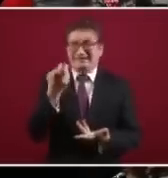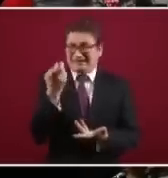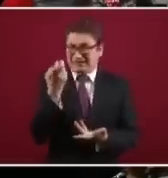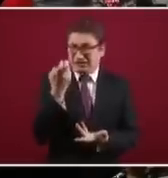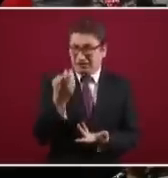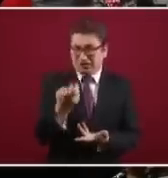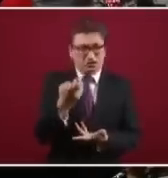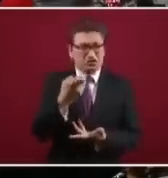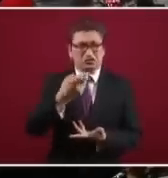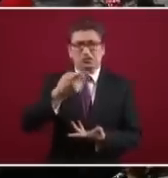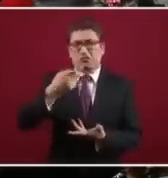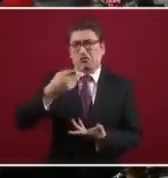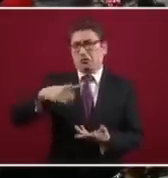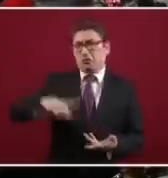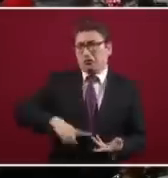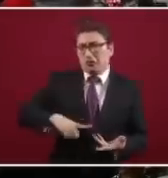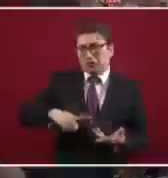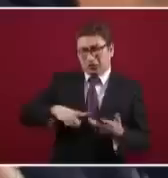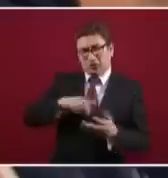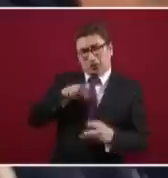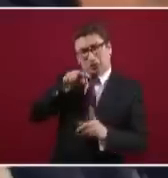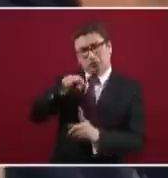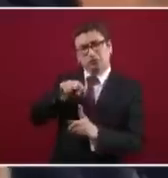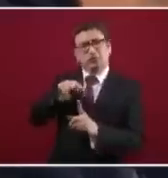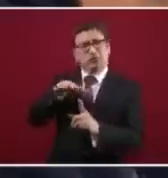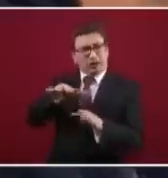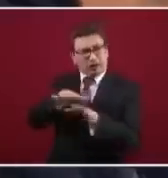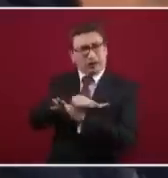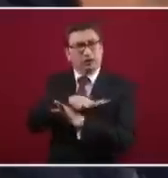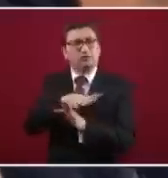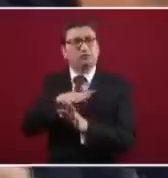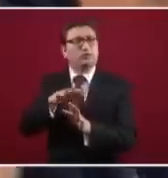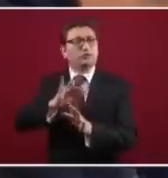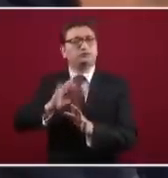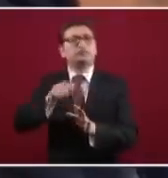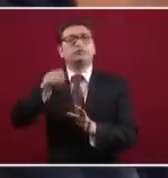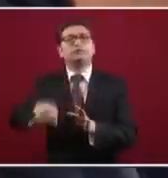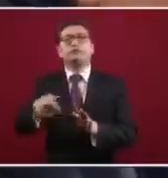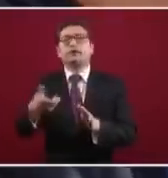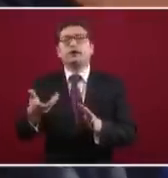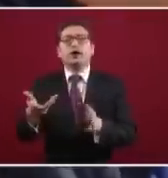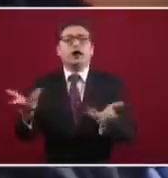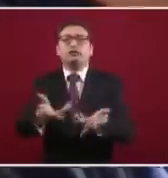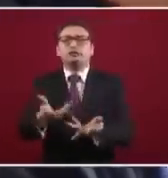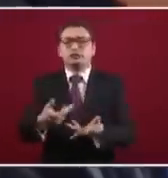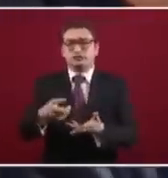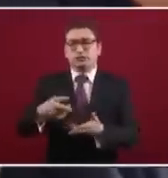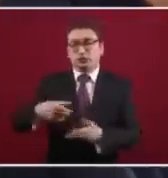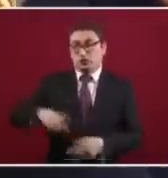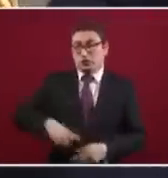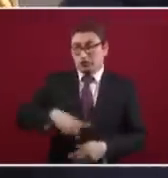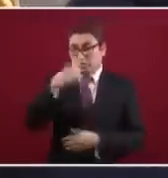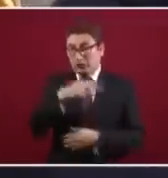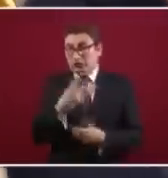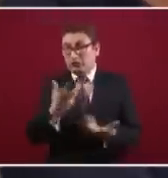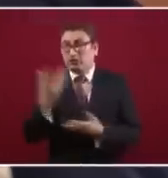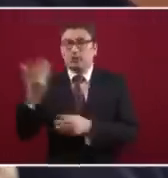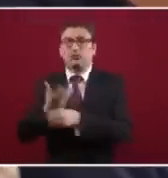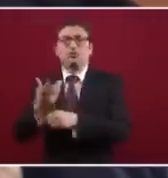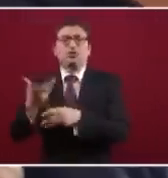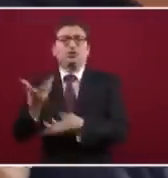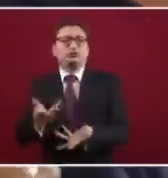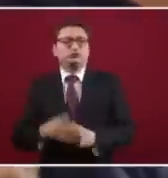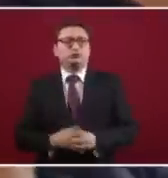cambiaría completamente el enfoque del gobierno de Estados Unidos respecto a su actuación con el gobierno mexicano? ¿Cómo ve